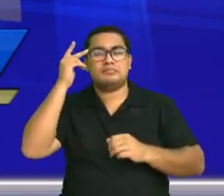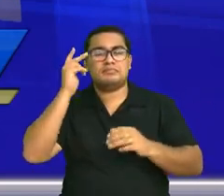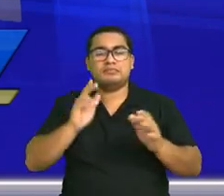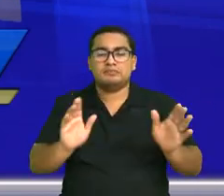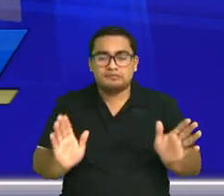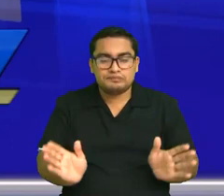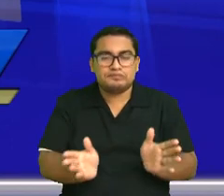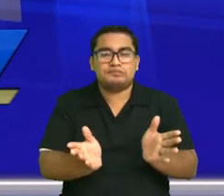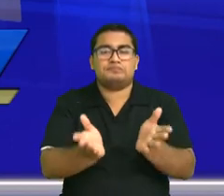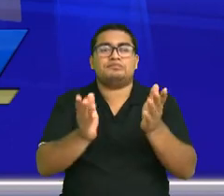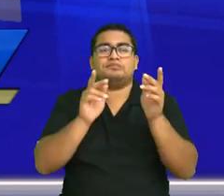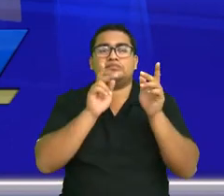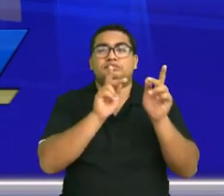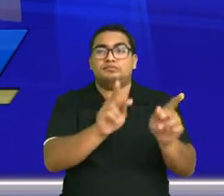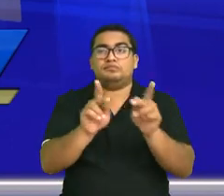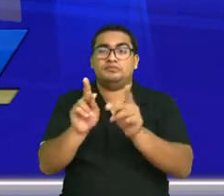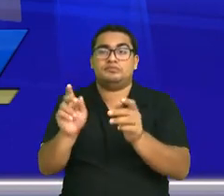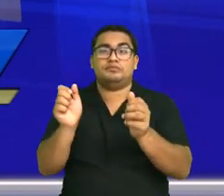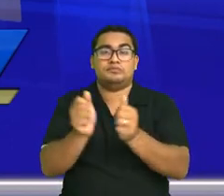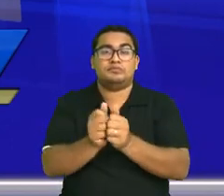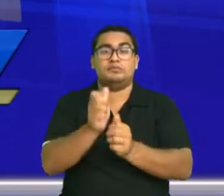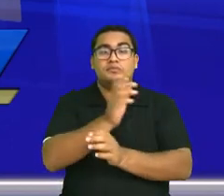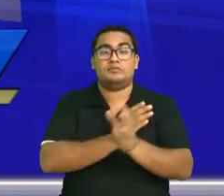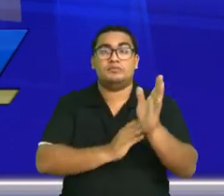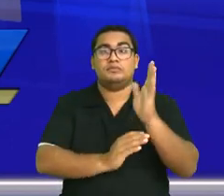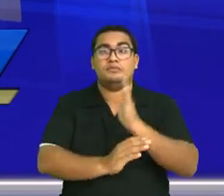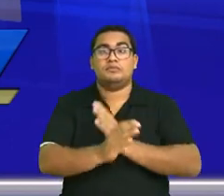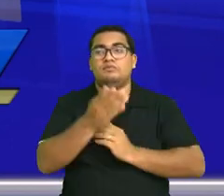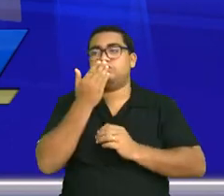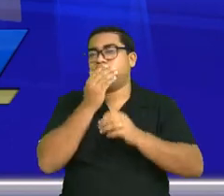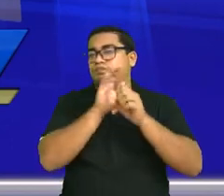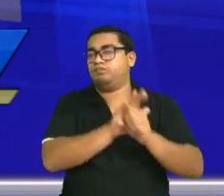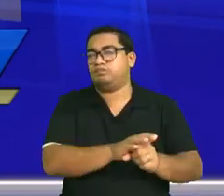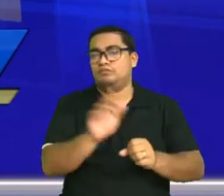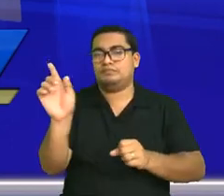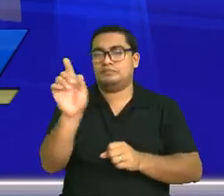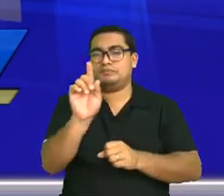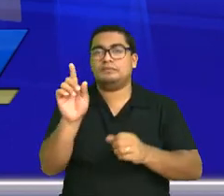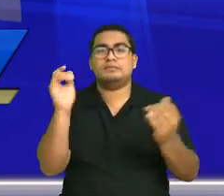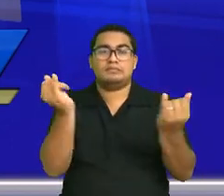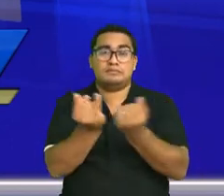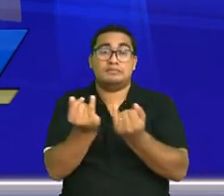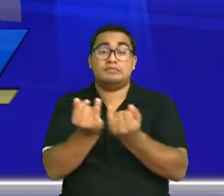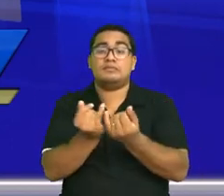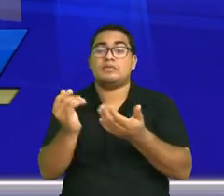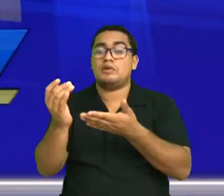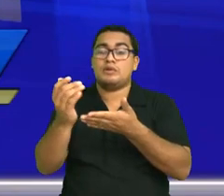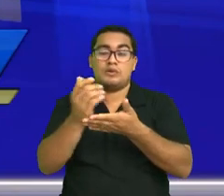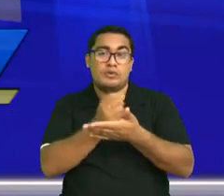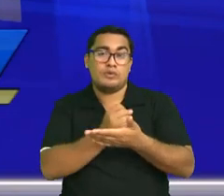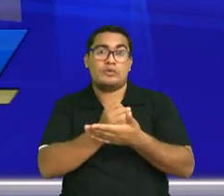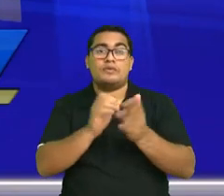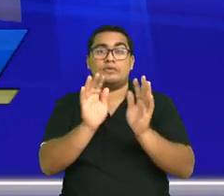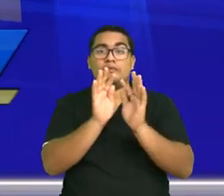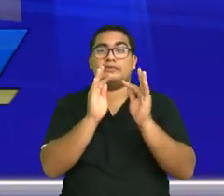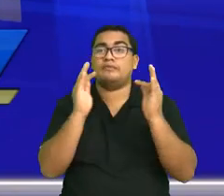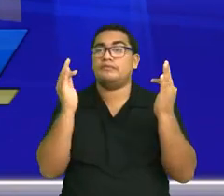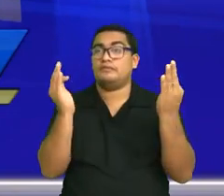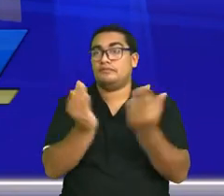las personas con discapacidad, la no discriminación, de igual manera el código de la familia, la